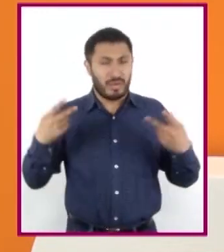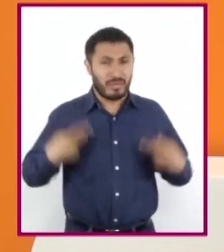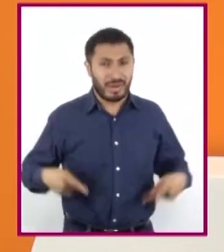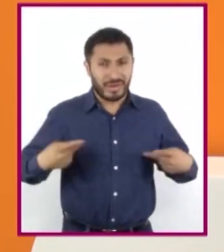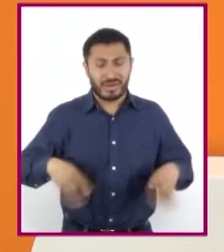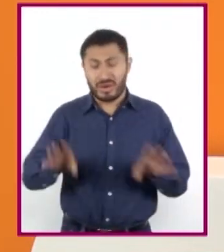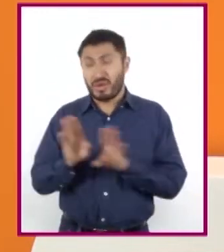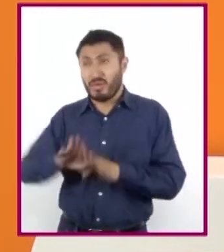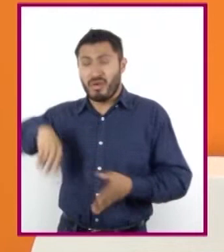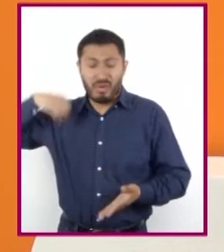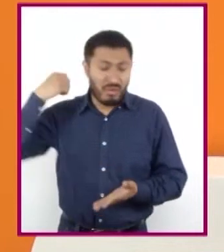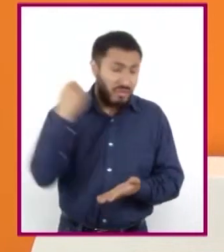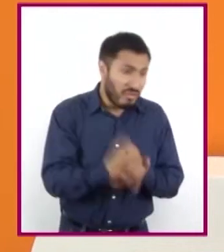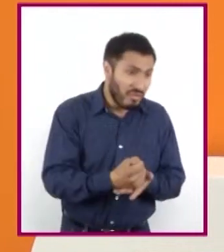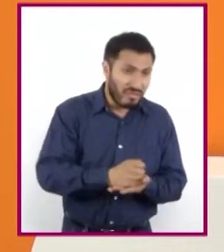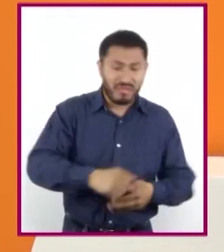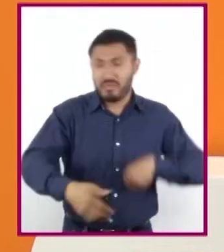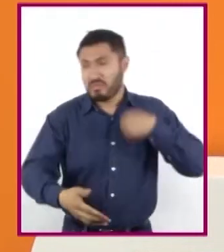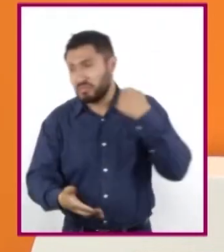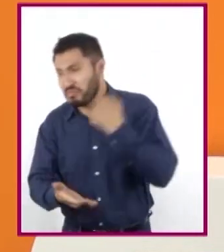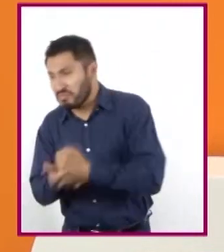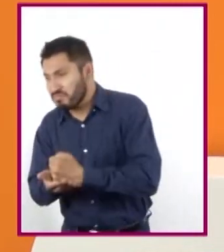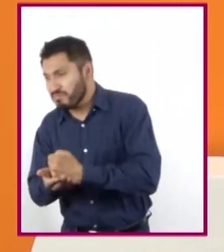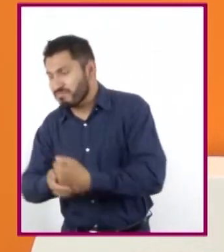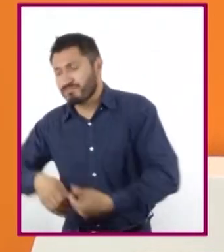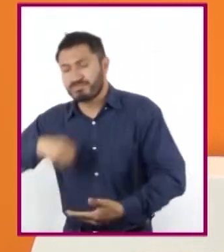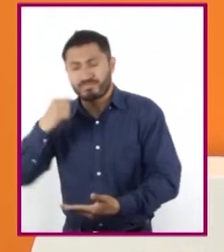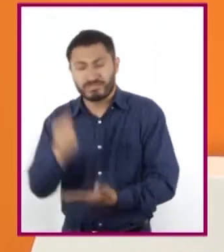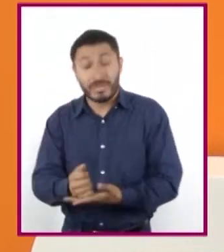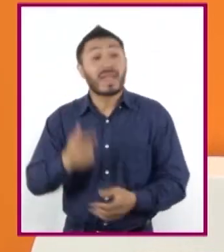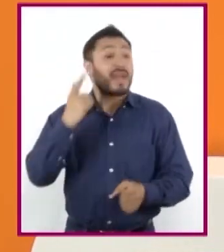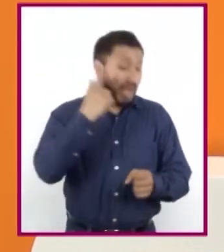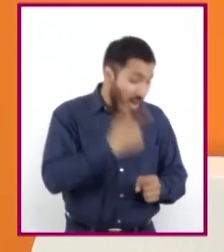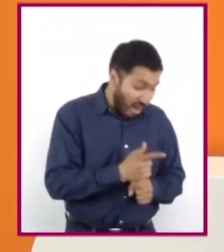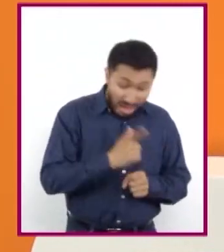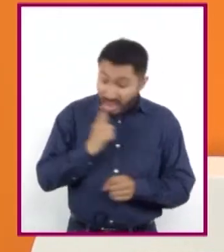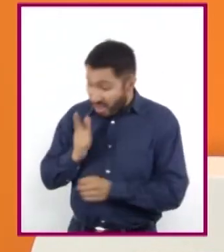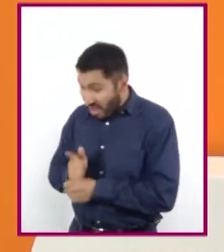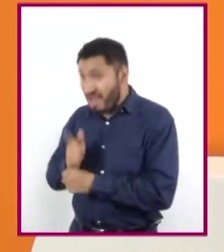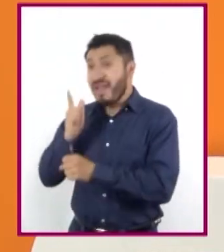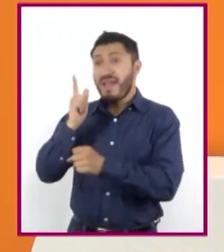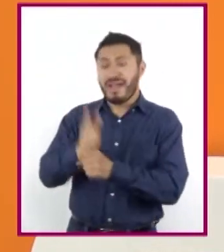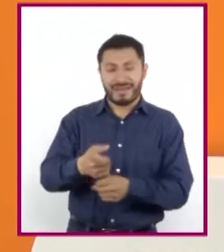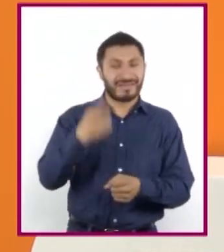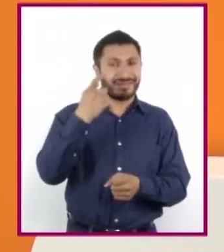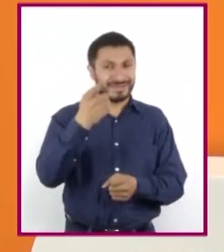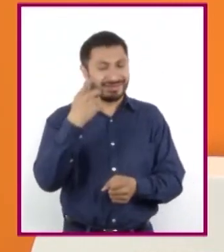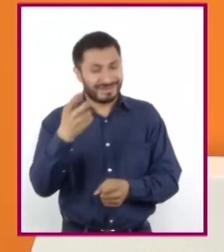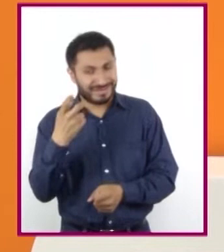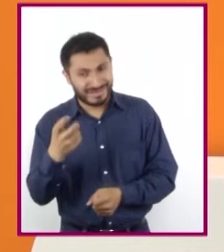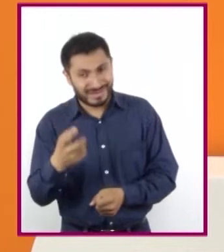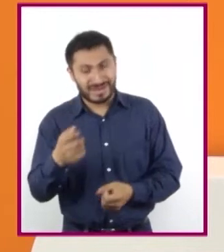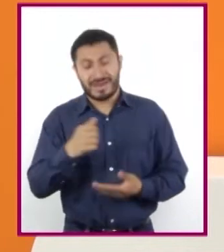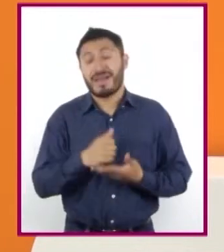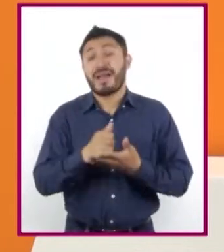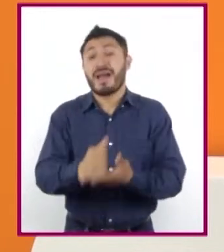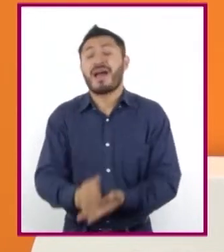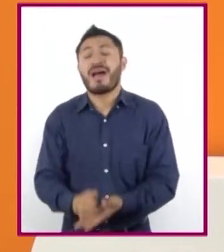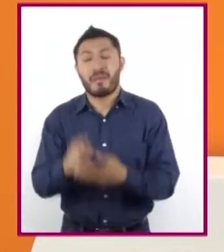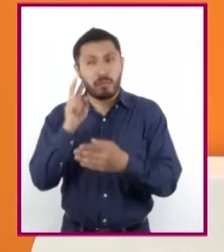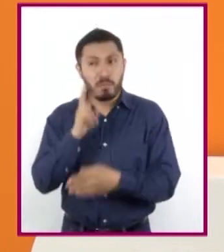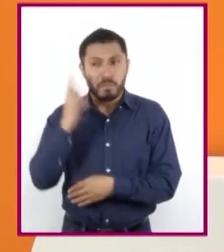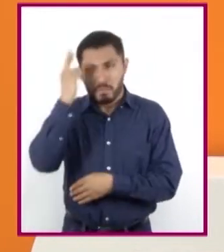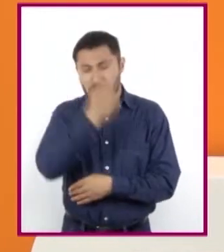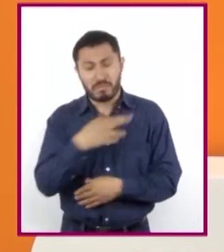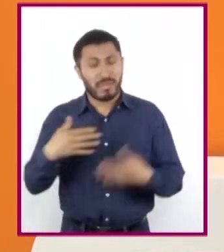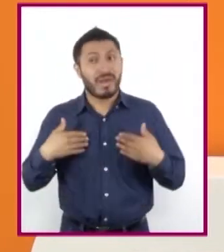su presencia y que nos permiten entender, conocer y explicar el pasado. A estas se les